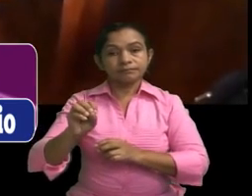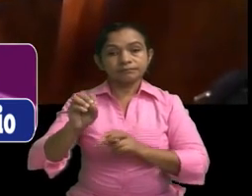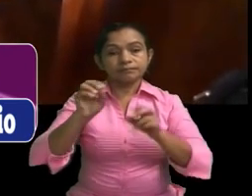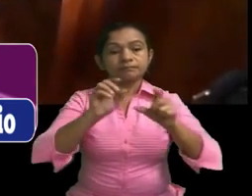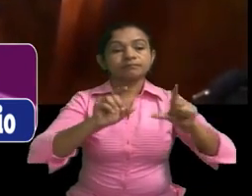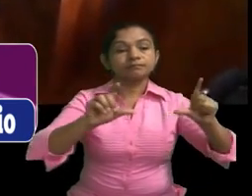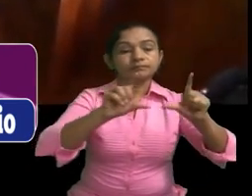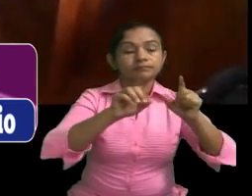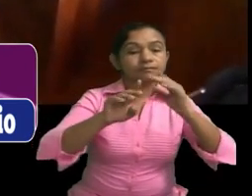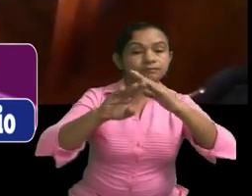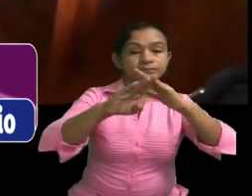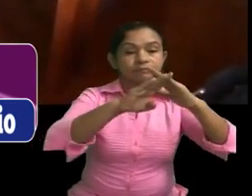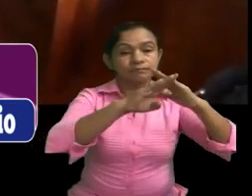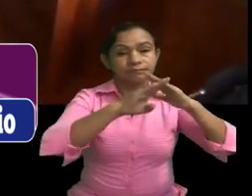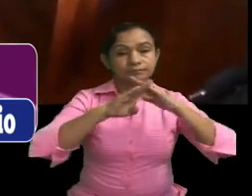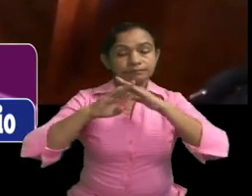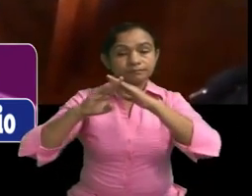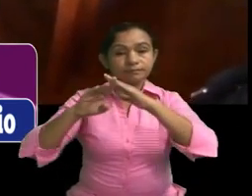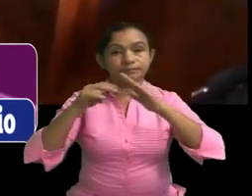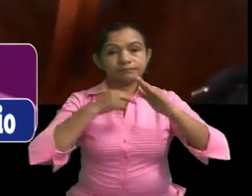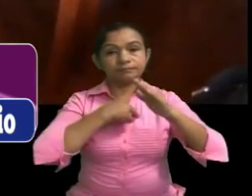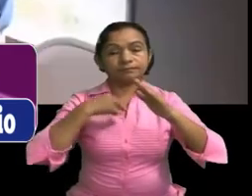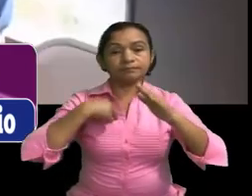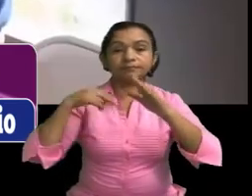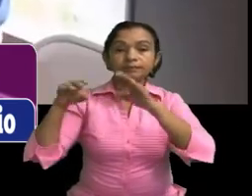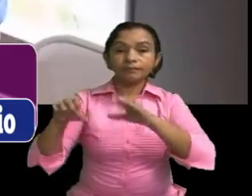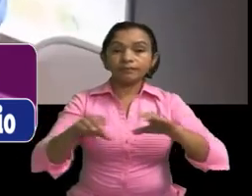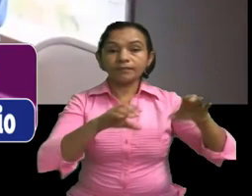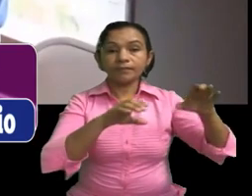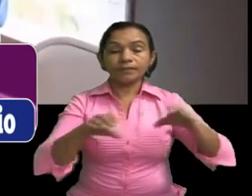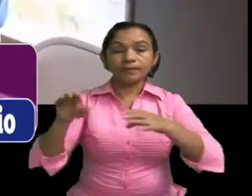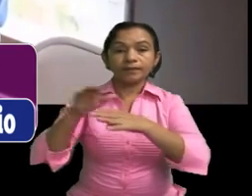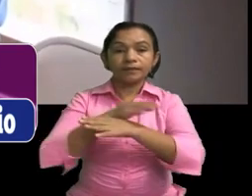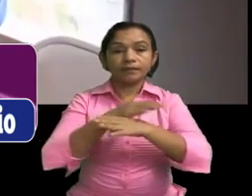de amortiguamiento, que es donde se realizan las acciones